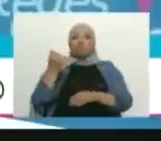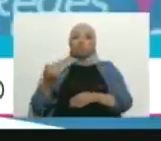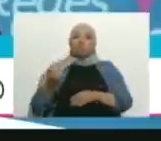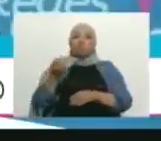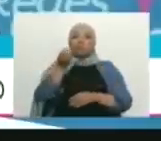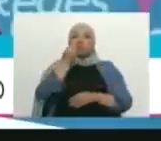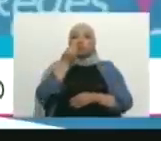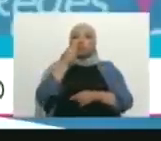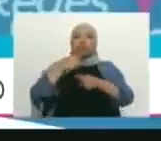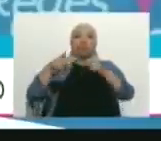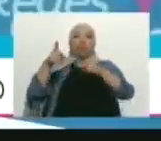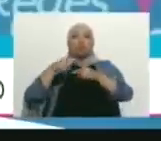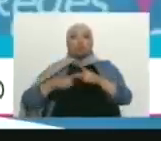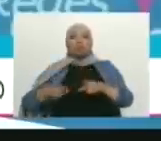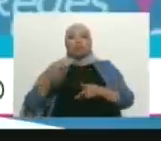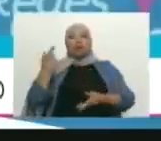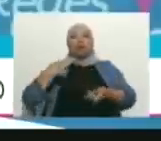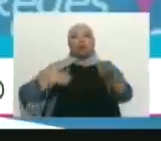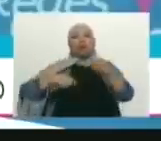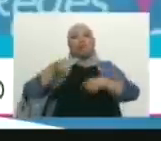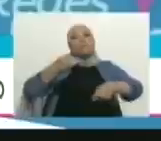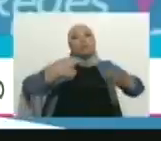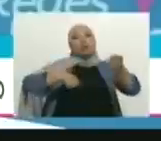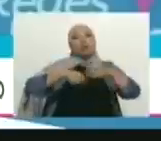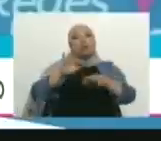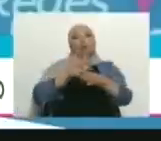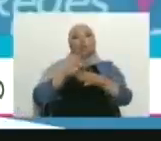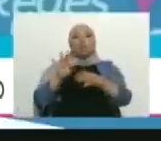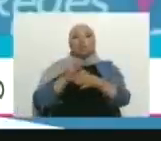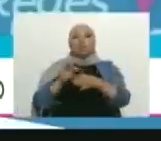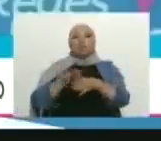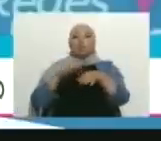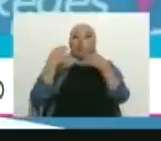de monedas para el comercio, para el funcionamiento financiero,